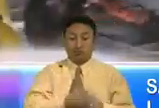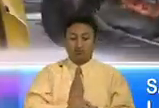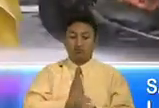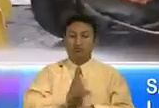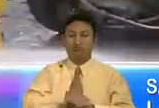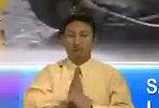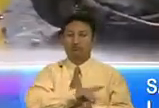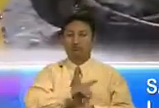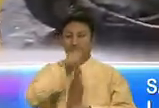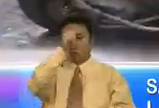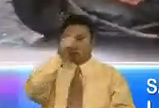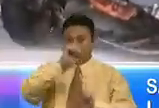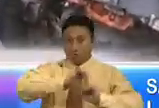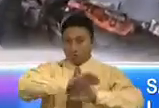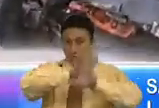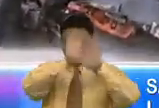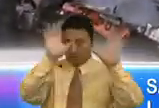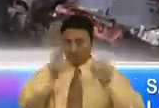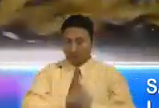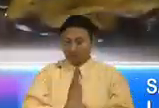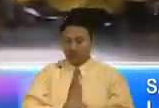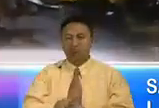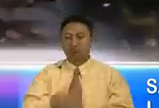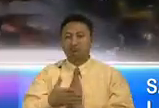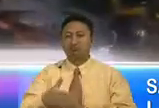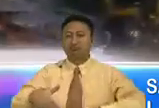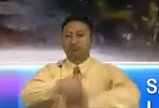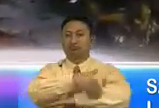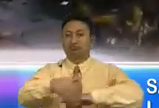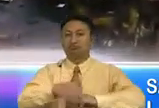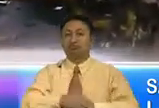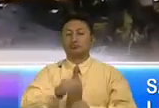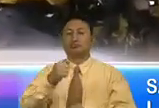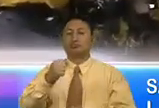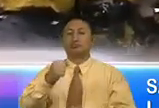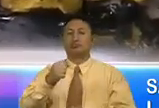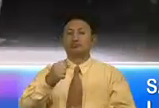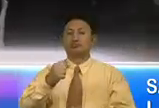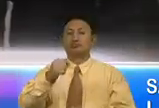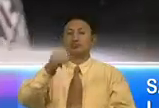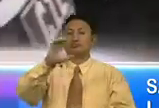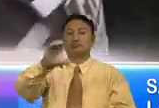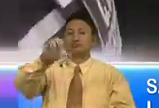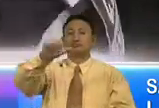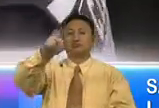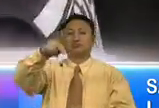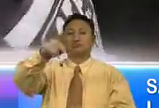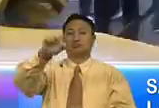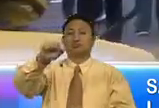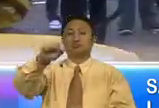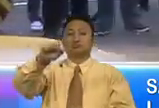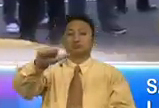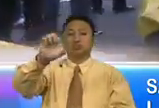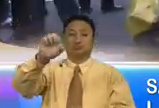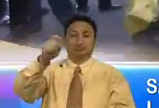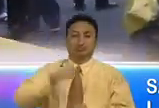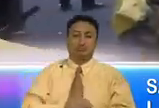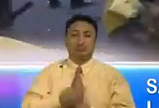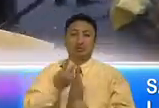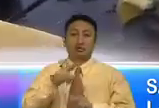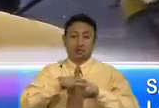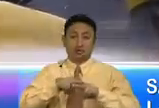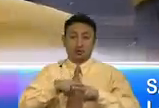la mañana de este domingo. El hecho acaeció en la vía El Espóndilus, en el sector Capaes del cantón Santa Elena. Dos taxis